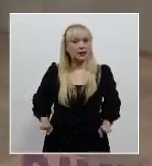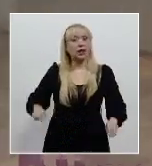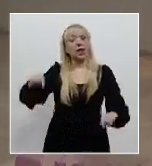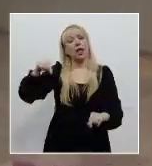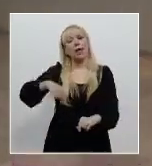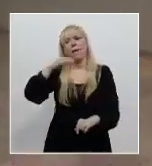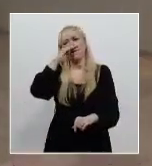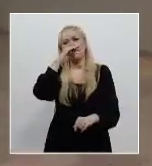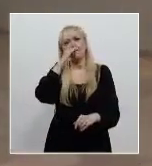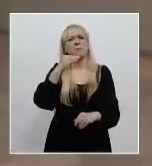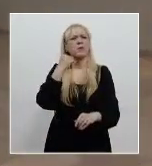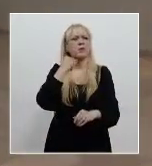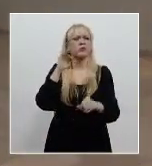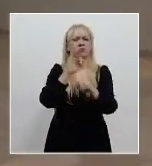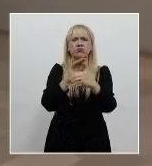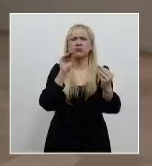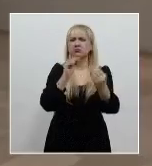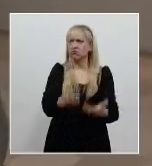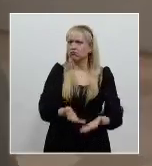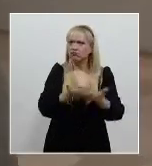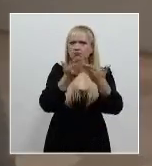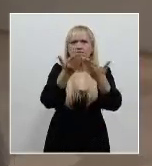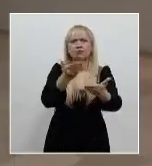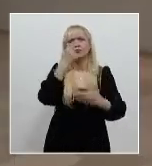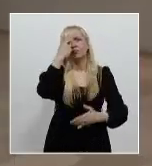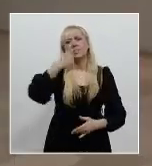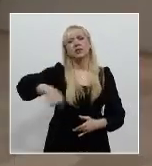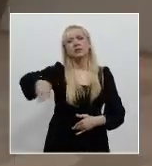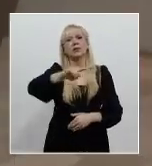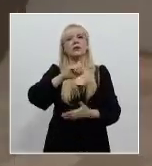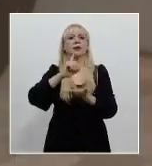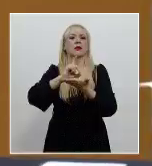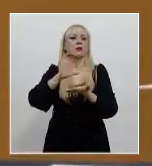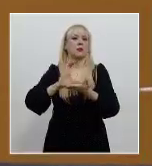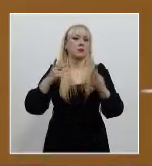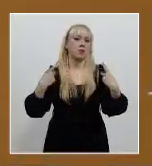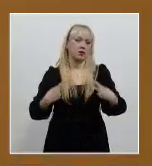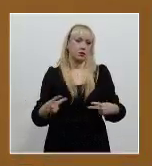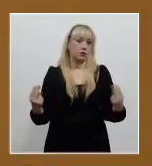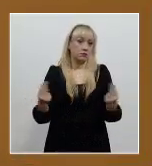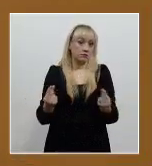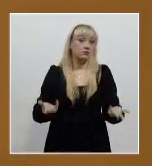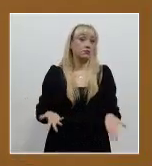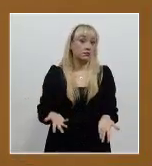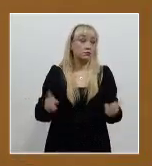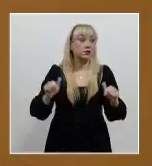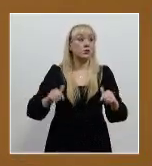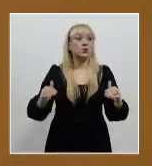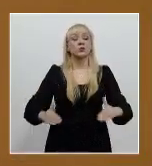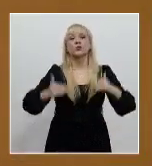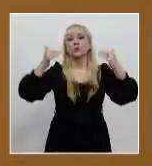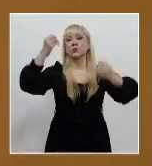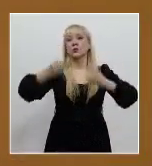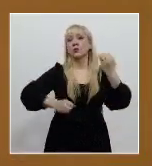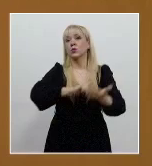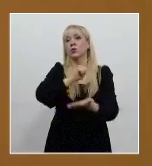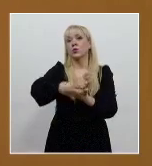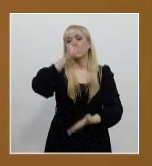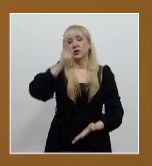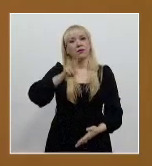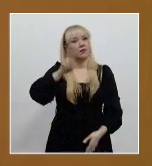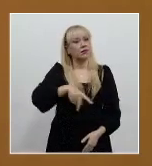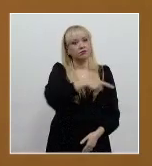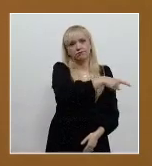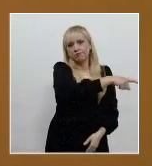Pública es un garante en el acceso a la justicia de personas con discapacidad. Para la Suprema Corte, pues está clarísimo que ustedes son